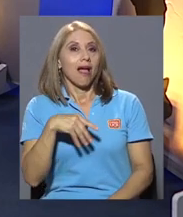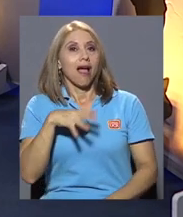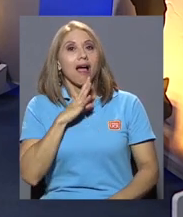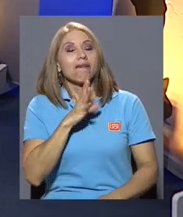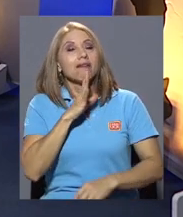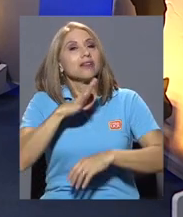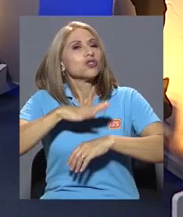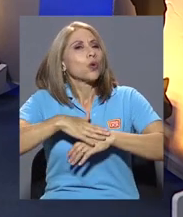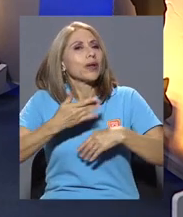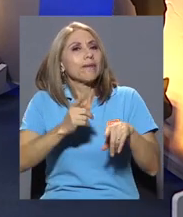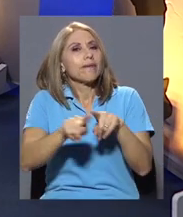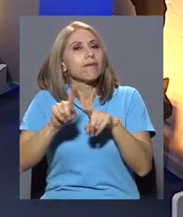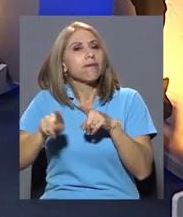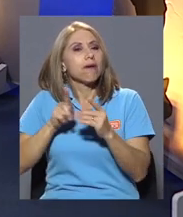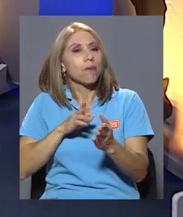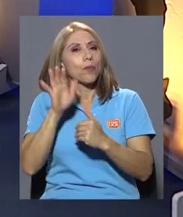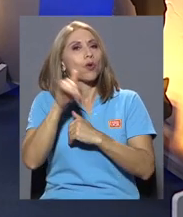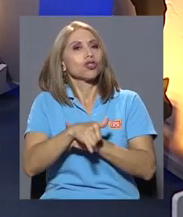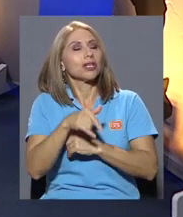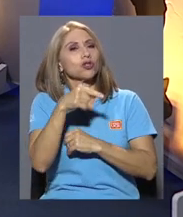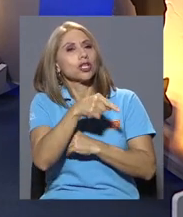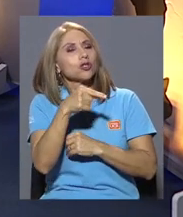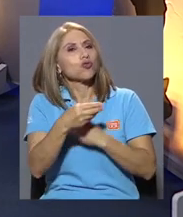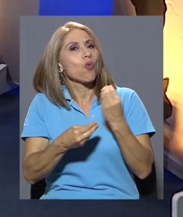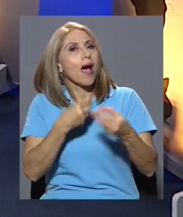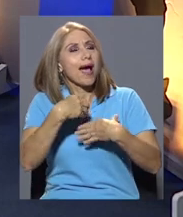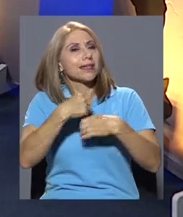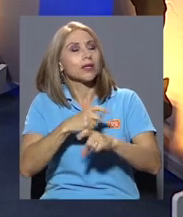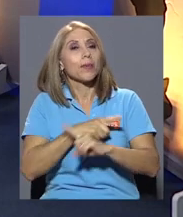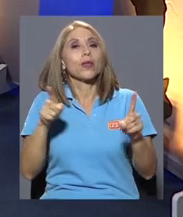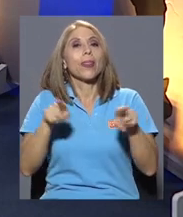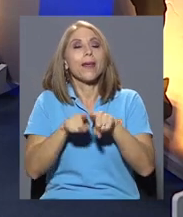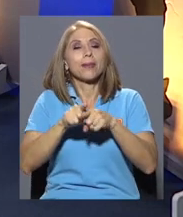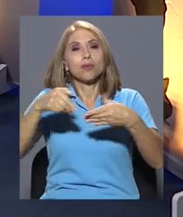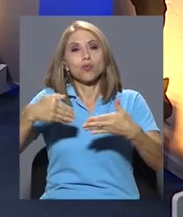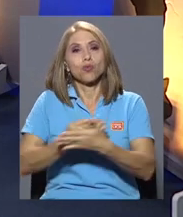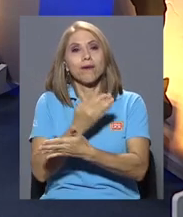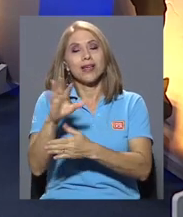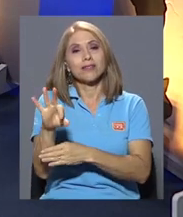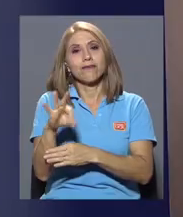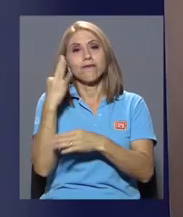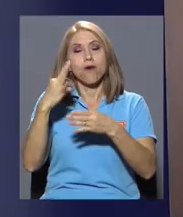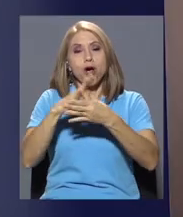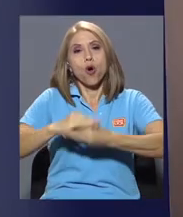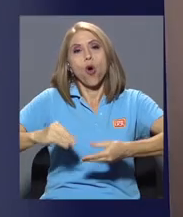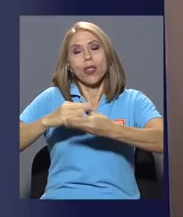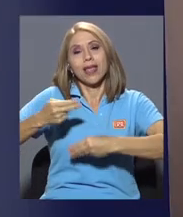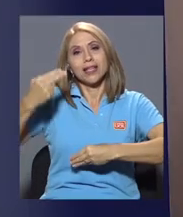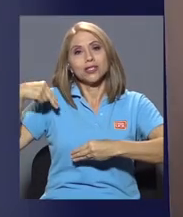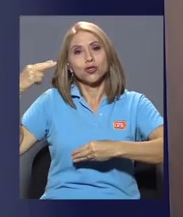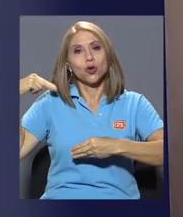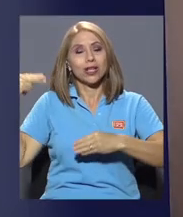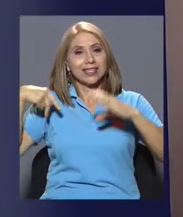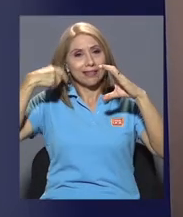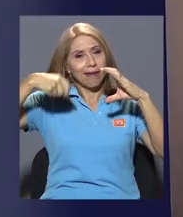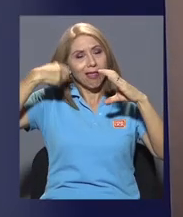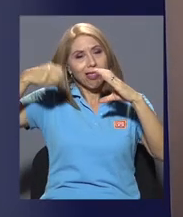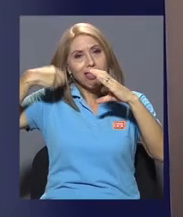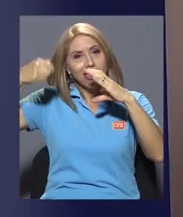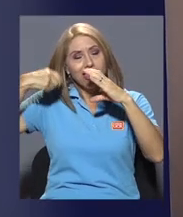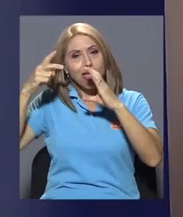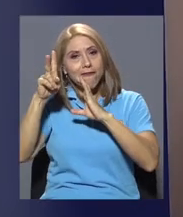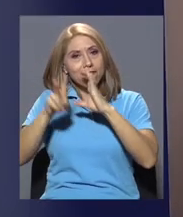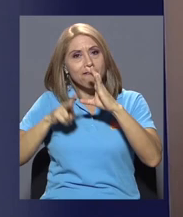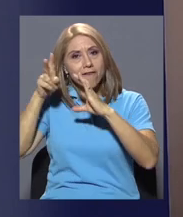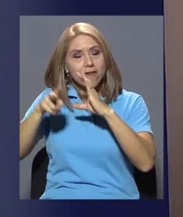sobre varios proyectos que has tenido en camino pero también sobre las nuevas maneras de contar historias en formato audiovisual ha